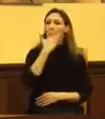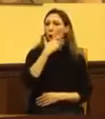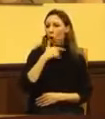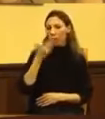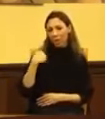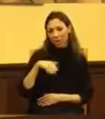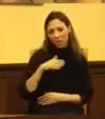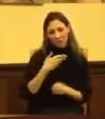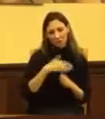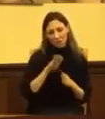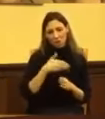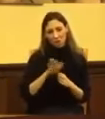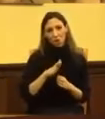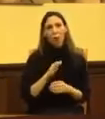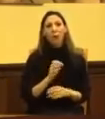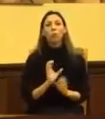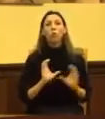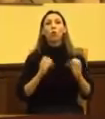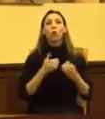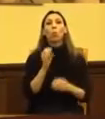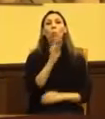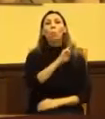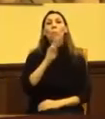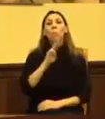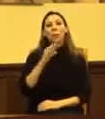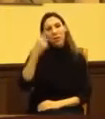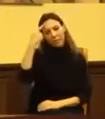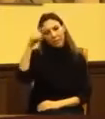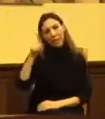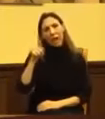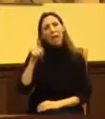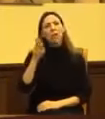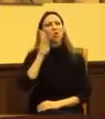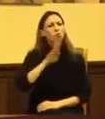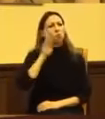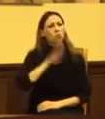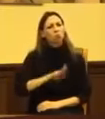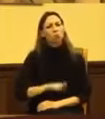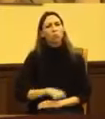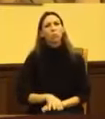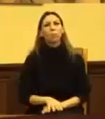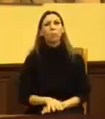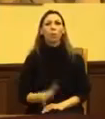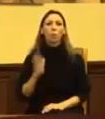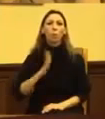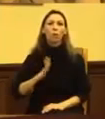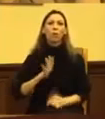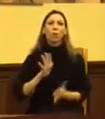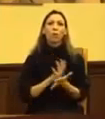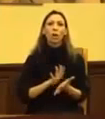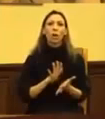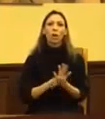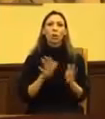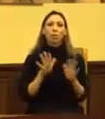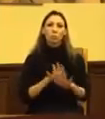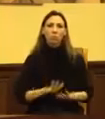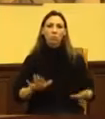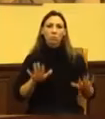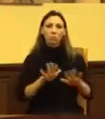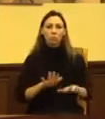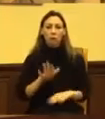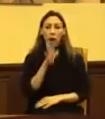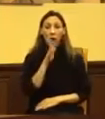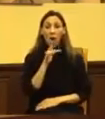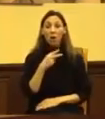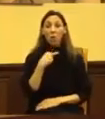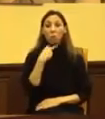Partido Popular en este país. Sí, sí, y sigo. Por favor, un momento. Por favor, mantengan la calma. Ahora, cuando intervenga su portavoz del